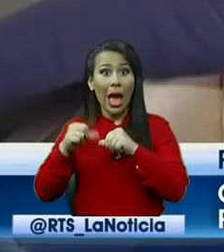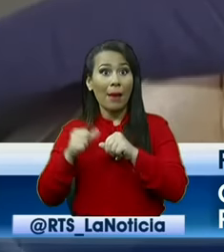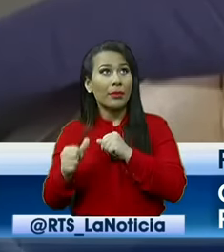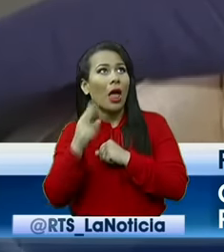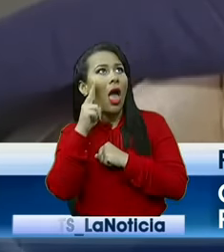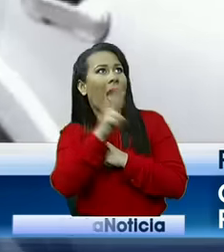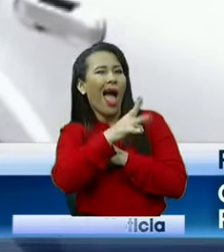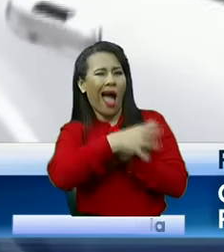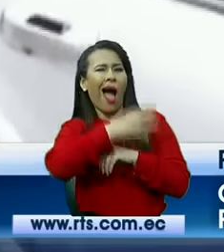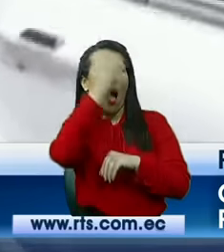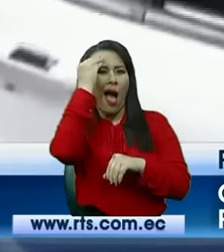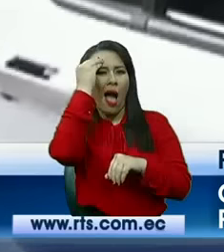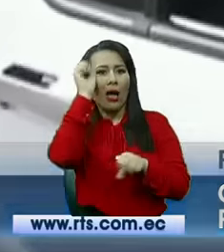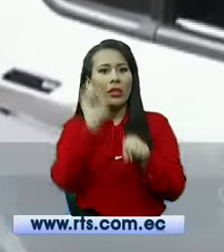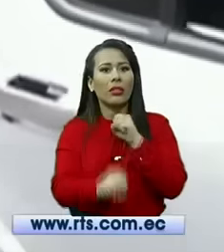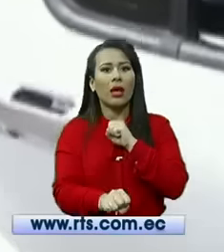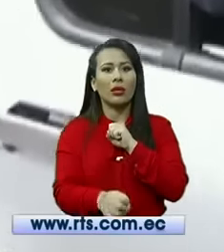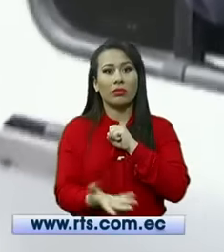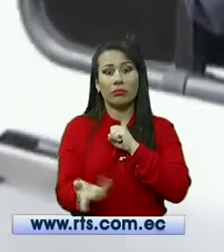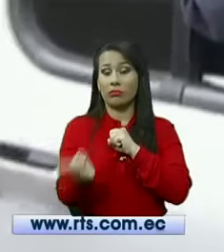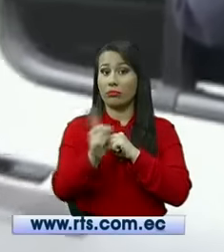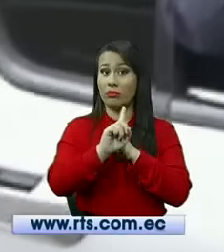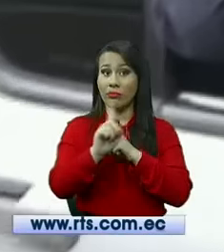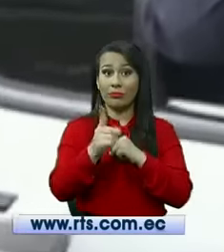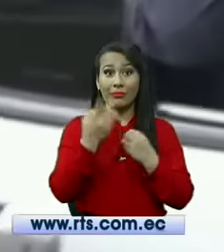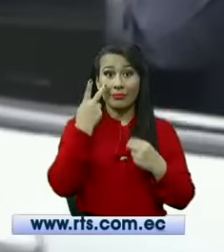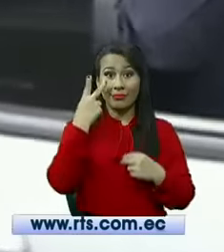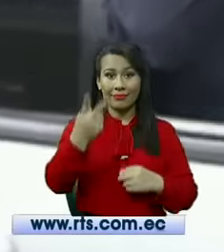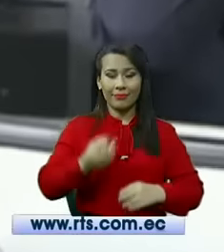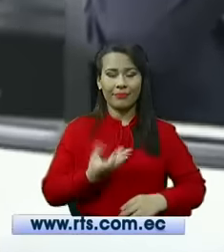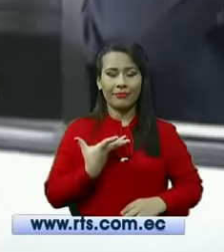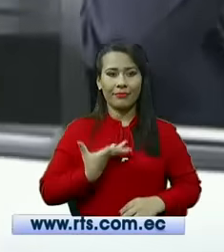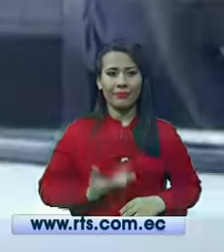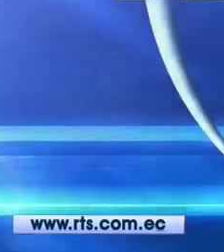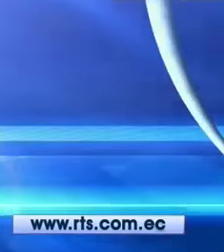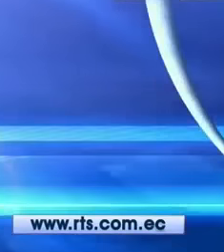está corrompido informó Jorge